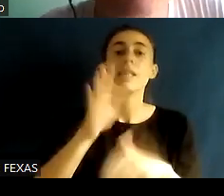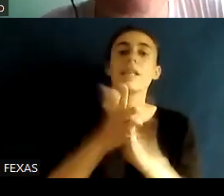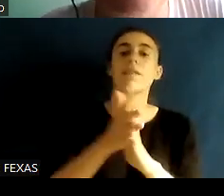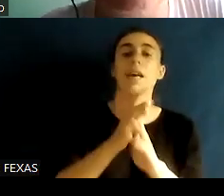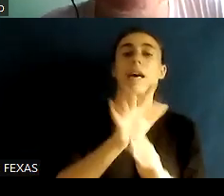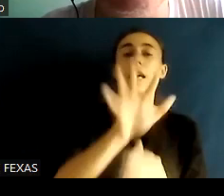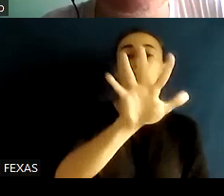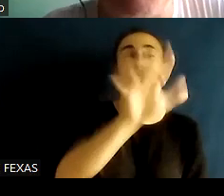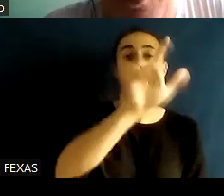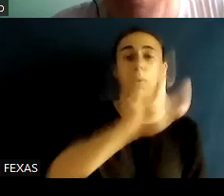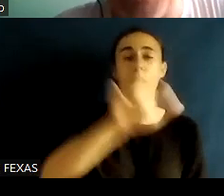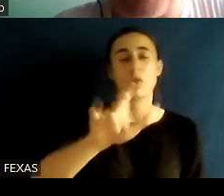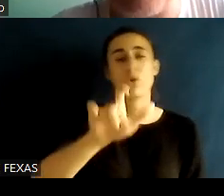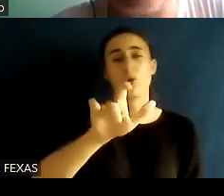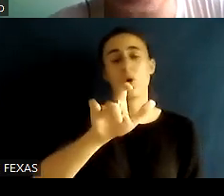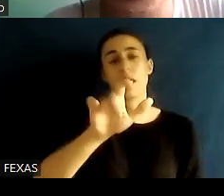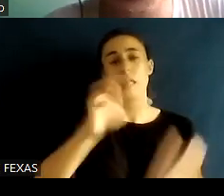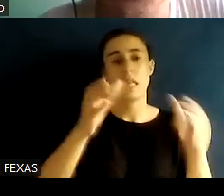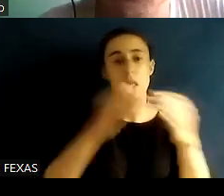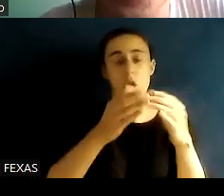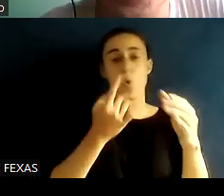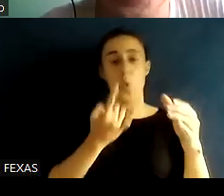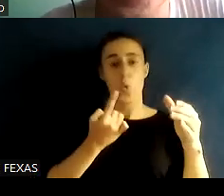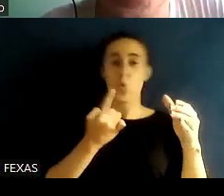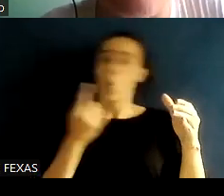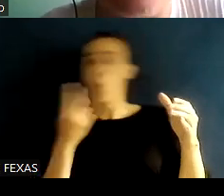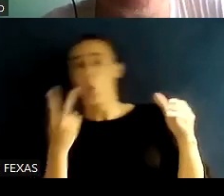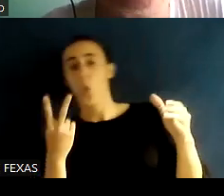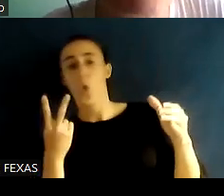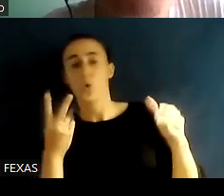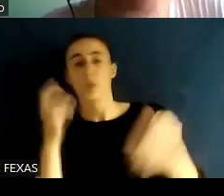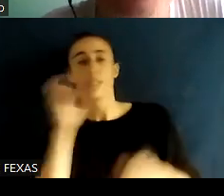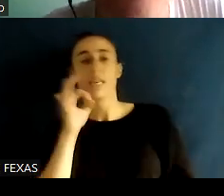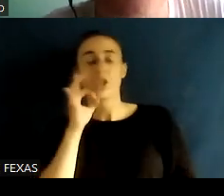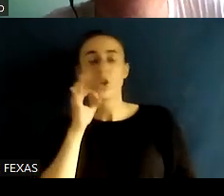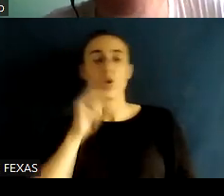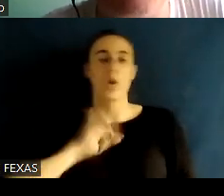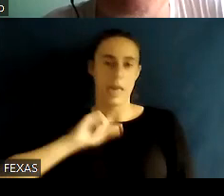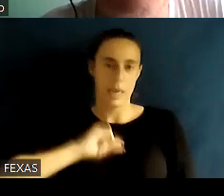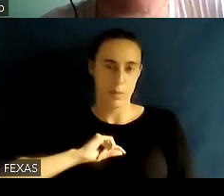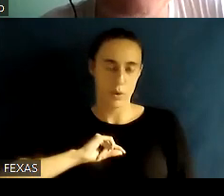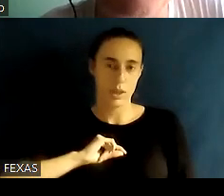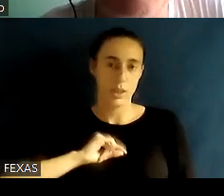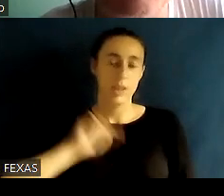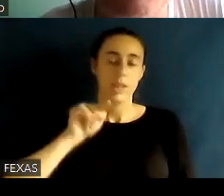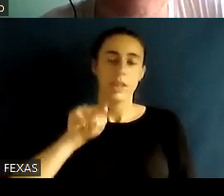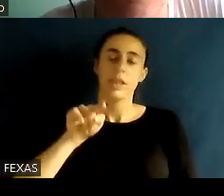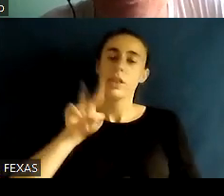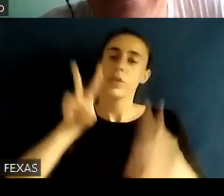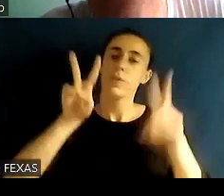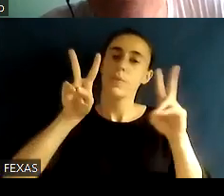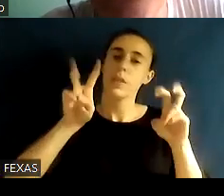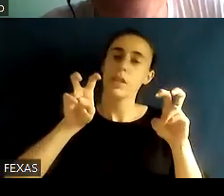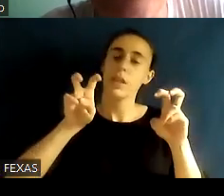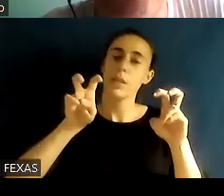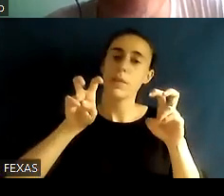personas por encima de 65 años padece un trastorno del ánimo. Eso está muy asociado fundamentalmente al déficit